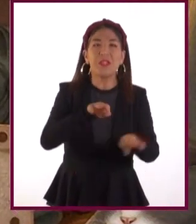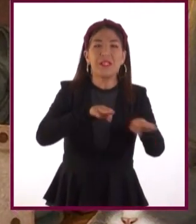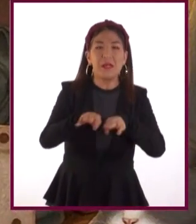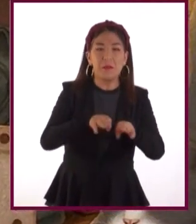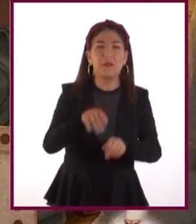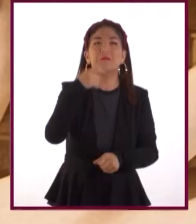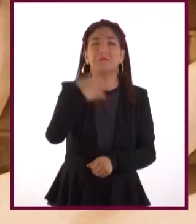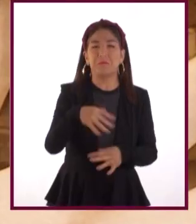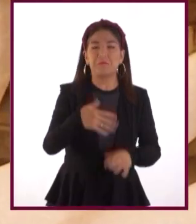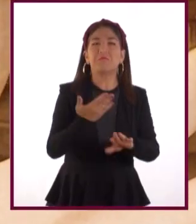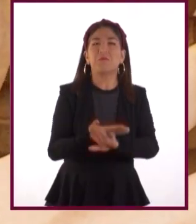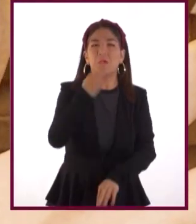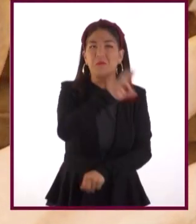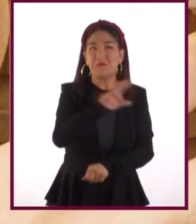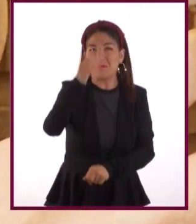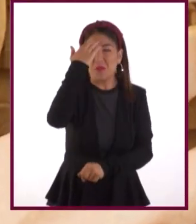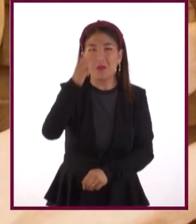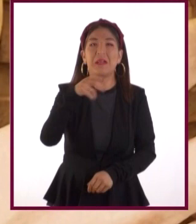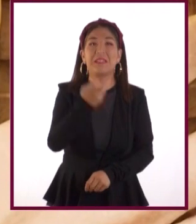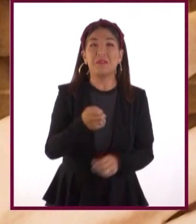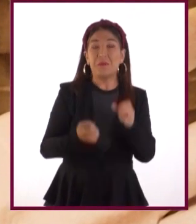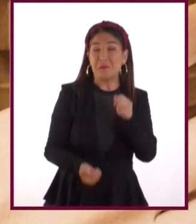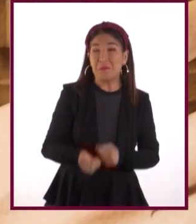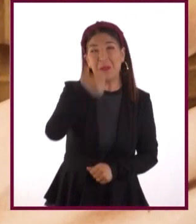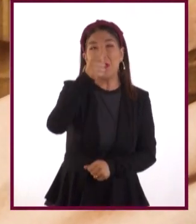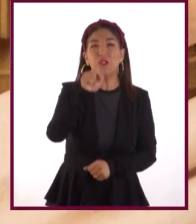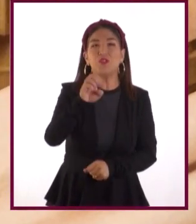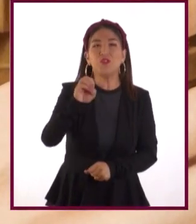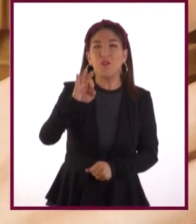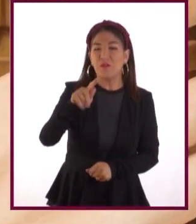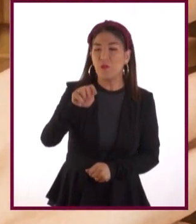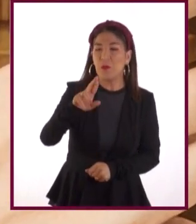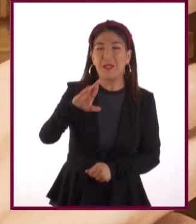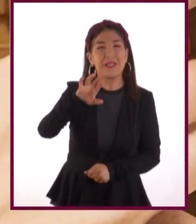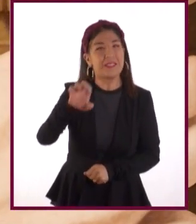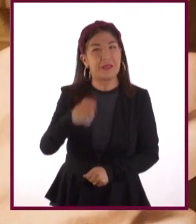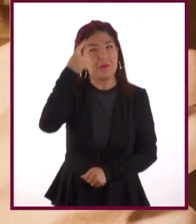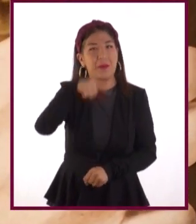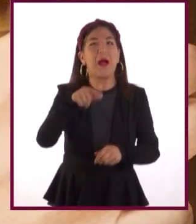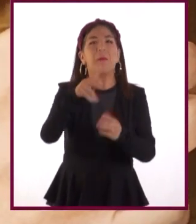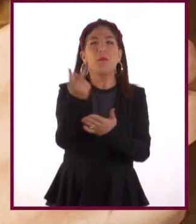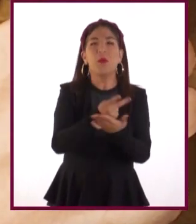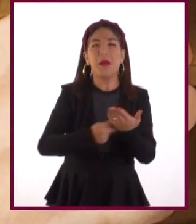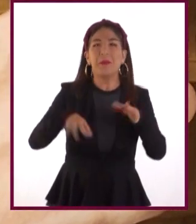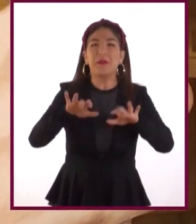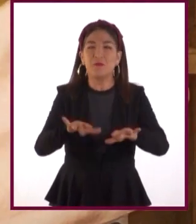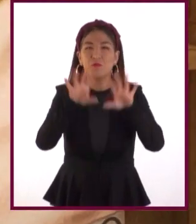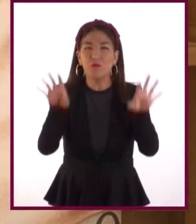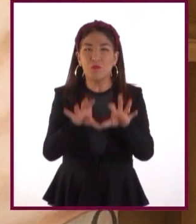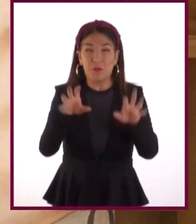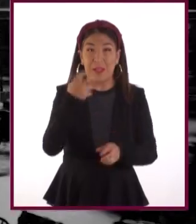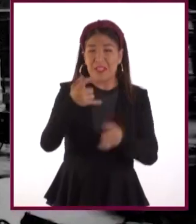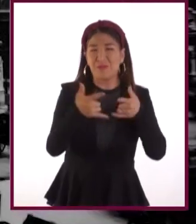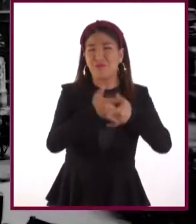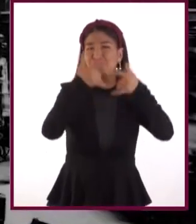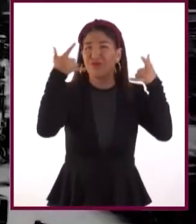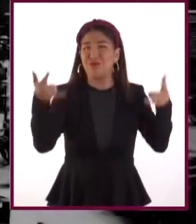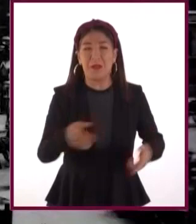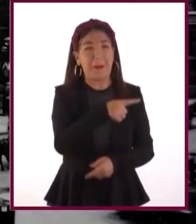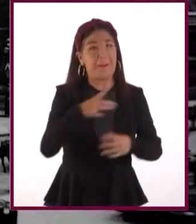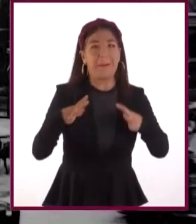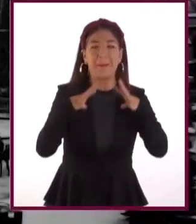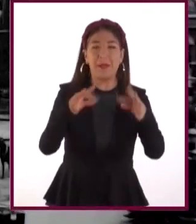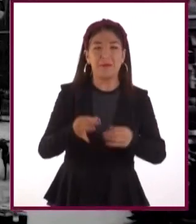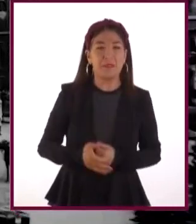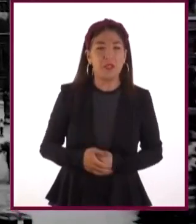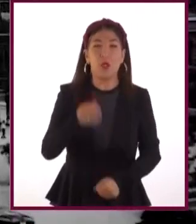sus métodos de trabajo son reconocidos como el primer software o programa computacional de la historia. Una vez dicho